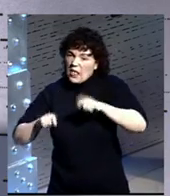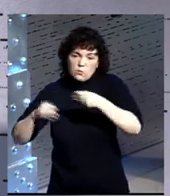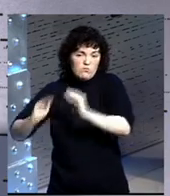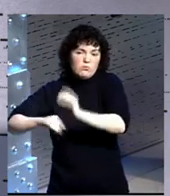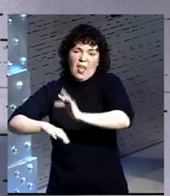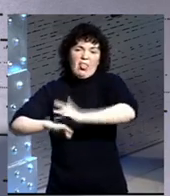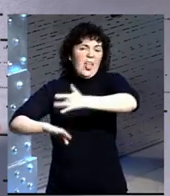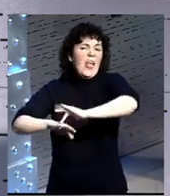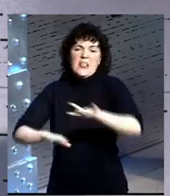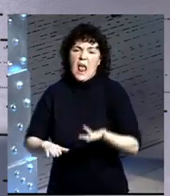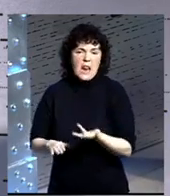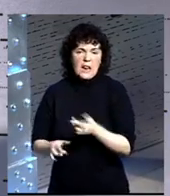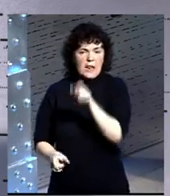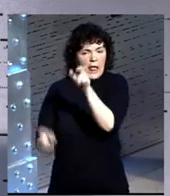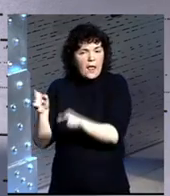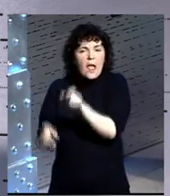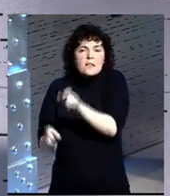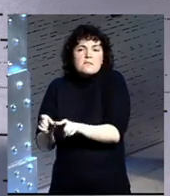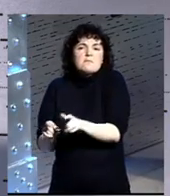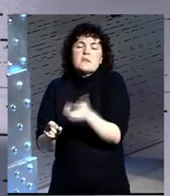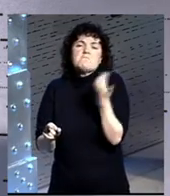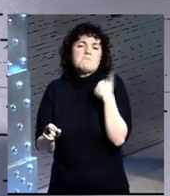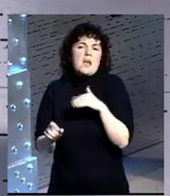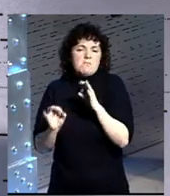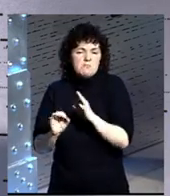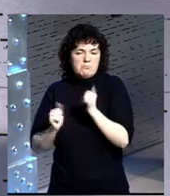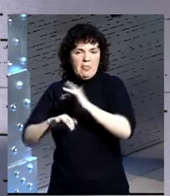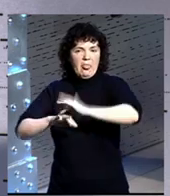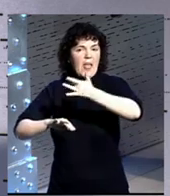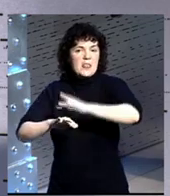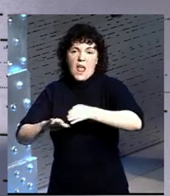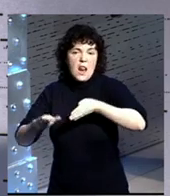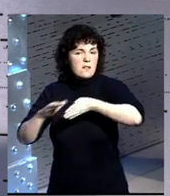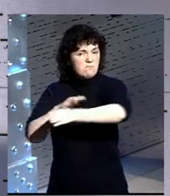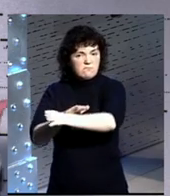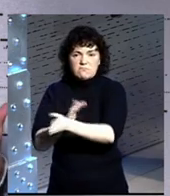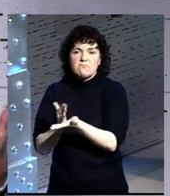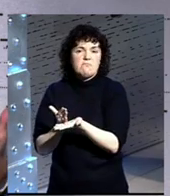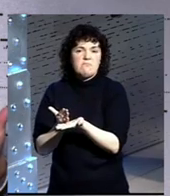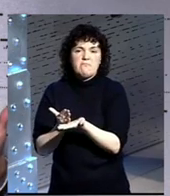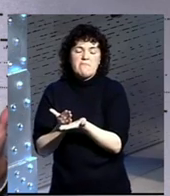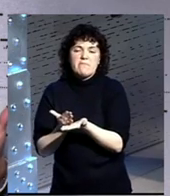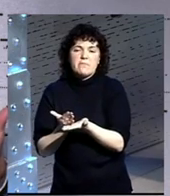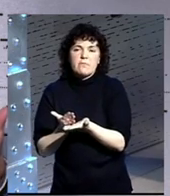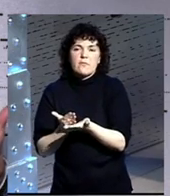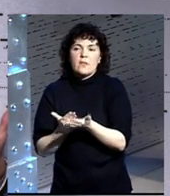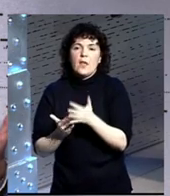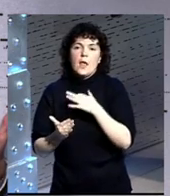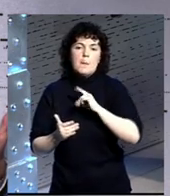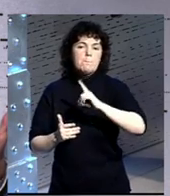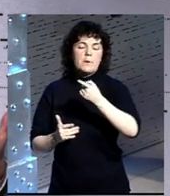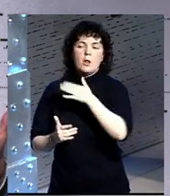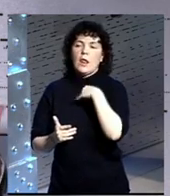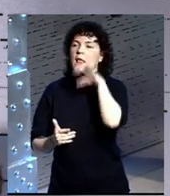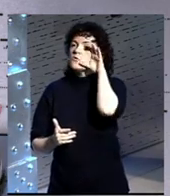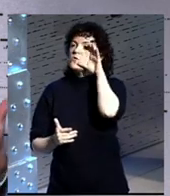manera ha entrado de una manera absolutamente digital al portal y quizás no es lo primero que quiere escuchar